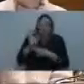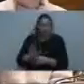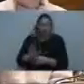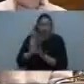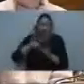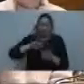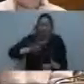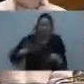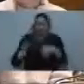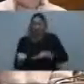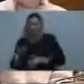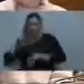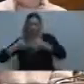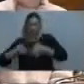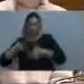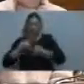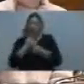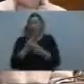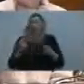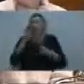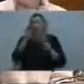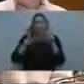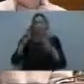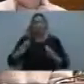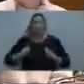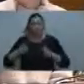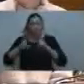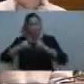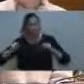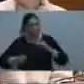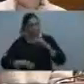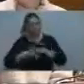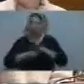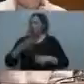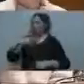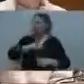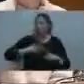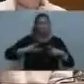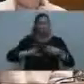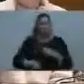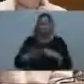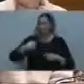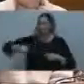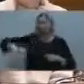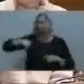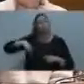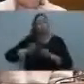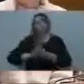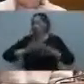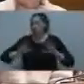Entonces, yo desde aquí le digo, por el bien de todos los asturianos, que esto no puede seguir así. Nosotros lo tenemos claro y